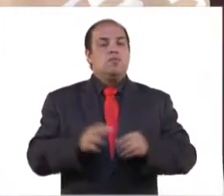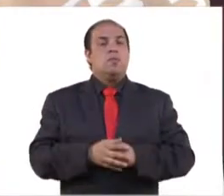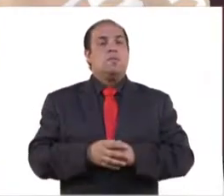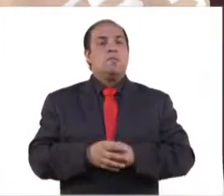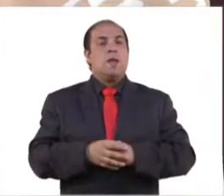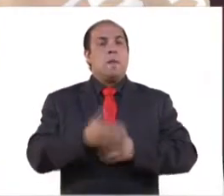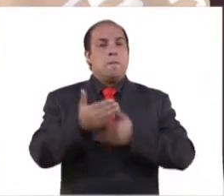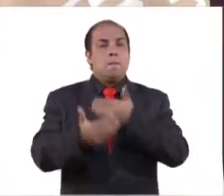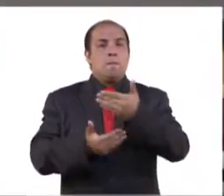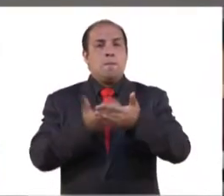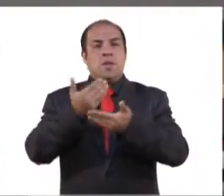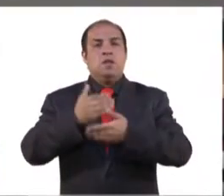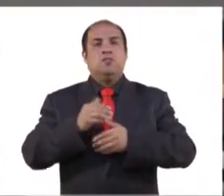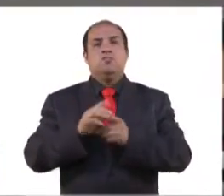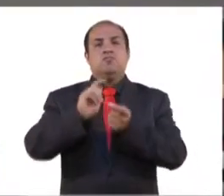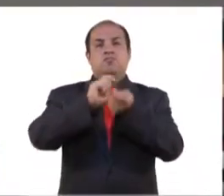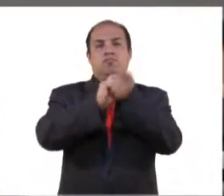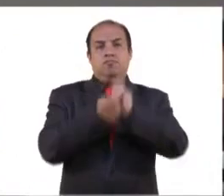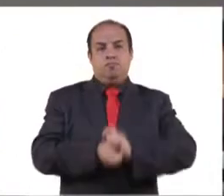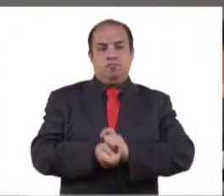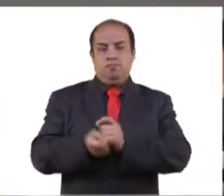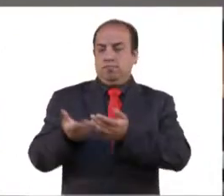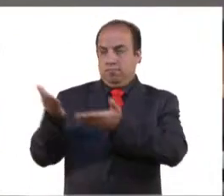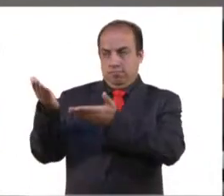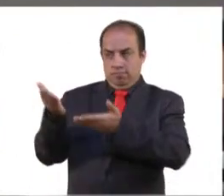que, Fran, si nos ayuda.